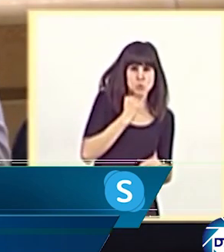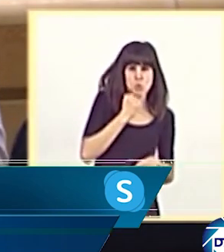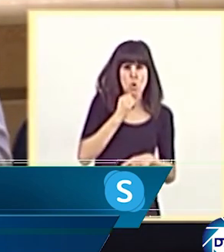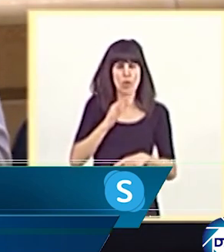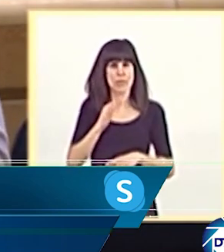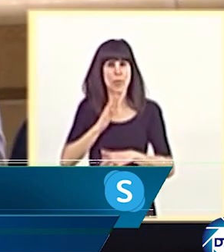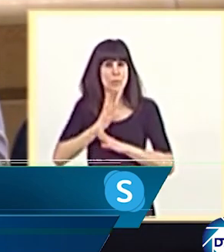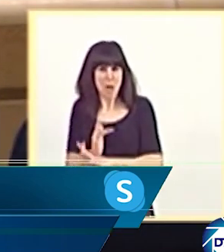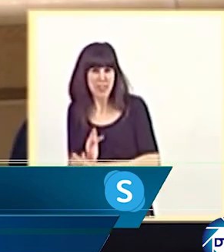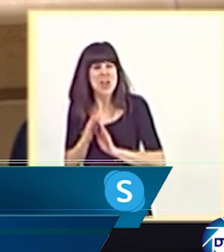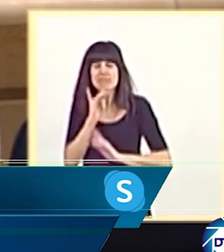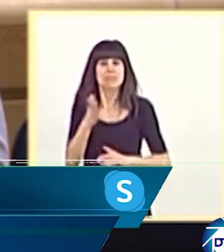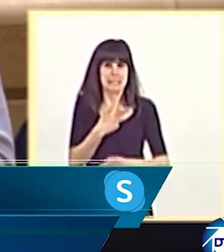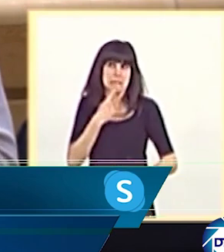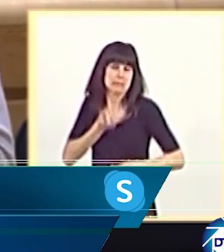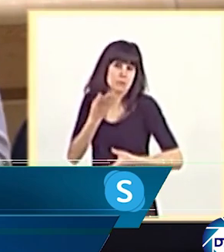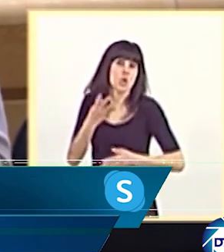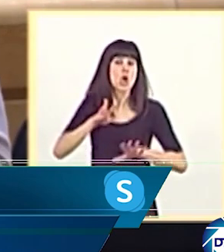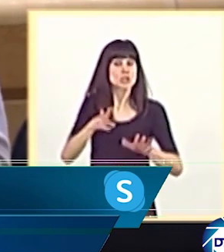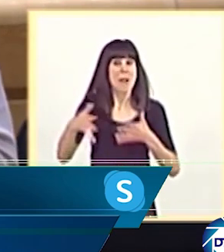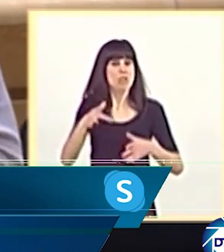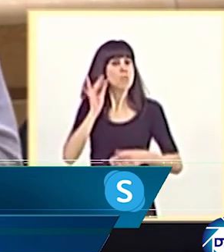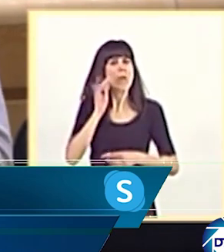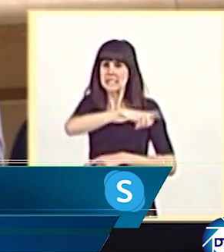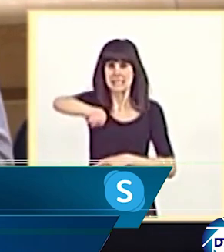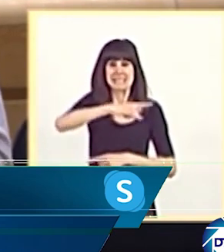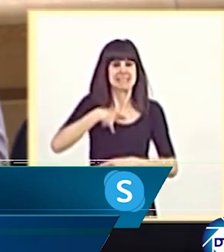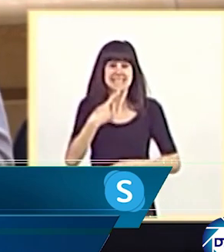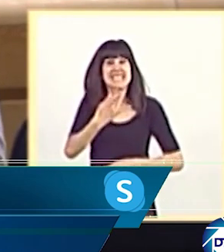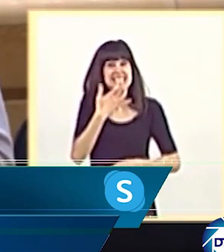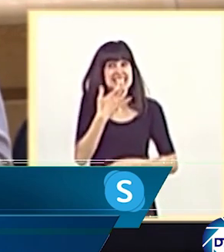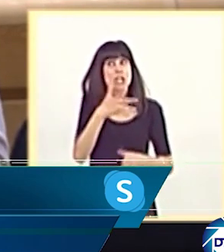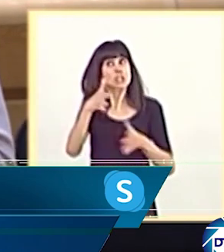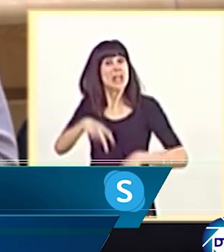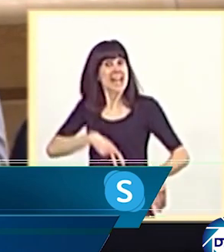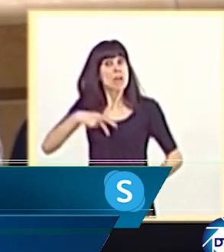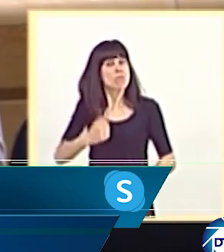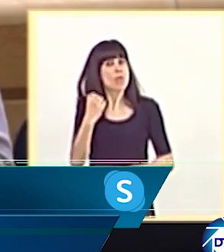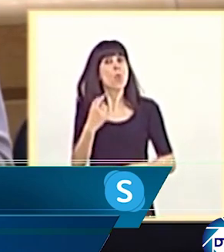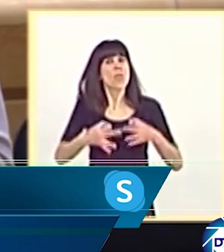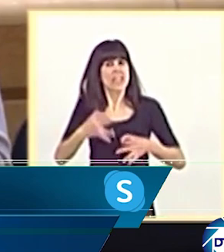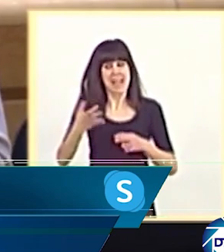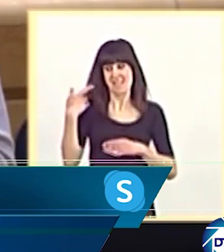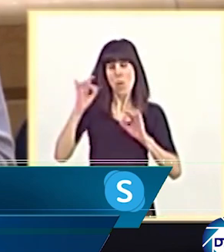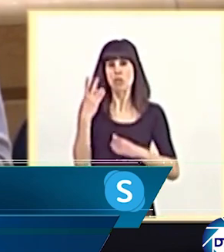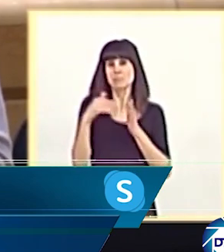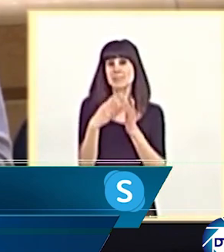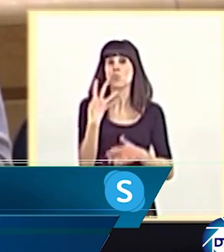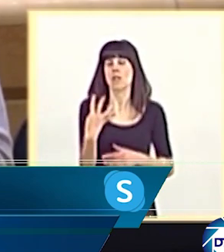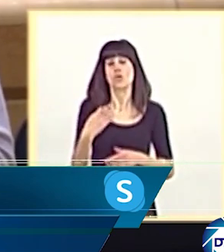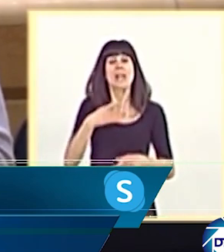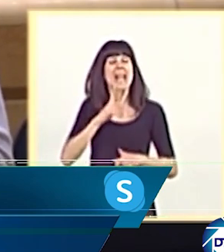dejar como, pues a una persona condenada, pues como no ha pasado nada, ¿no? Es una madre coraje,